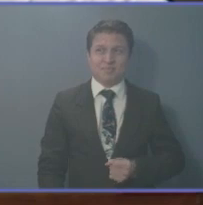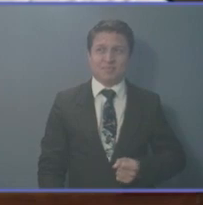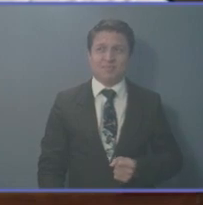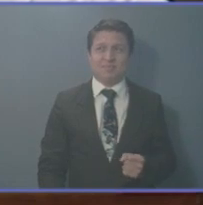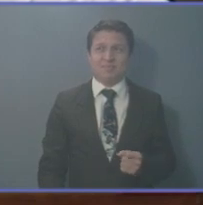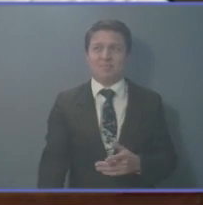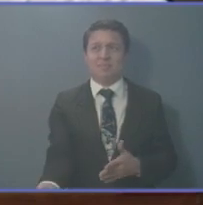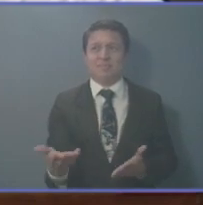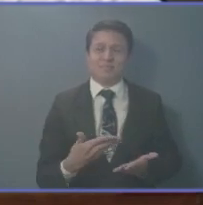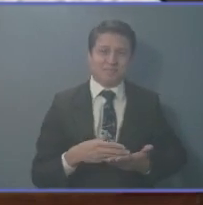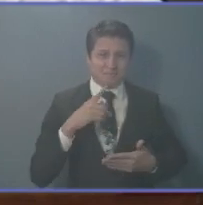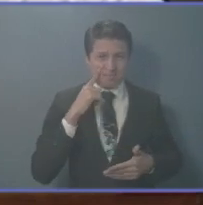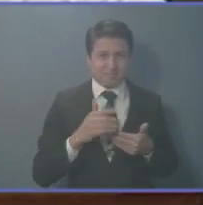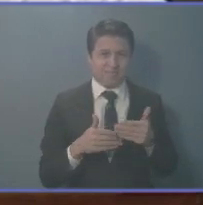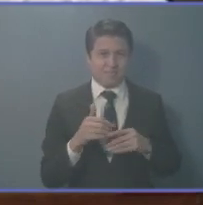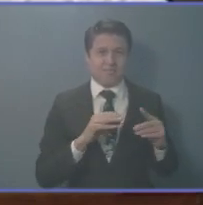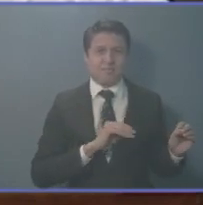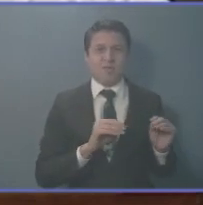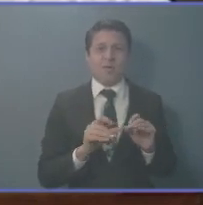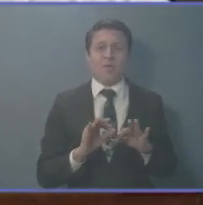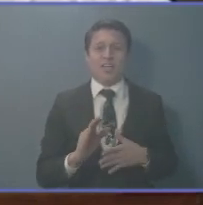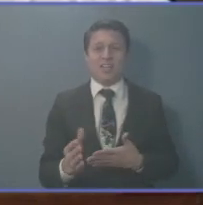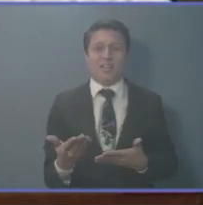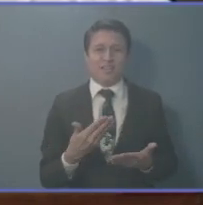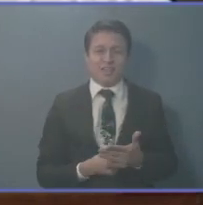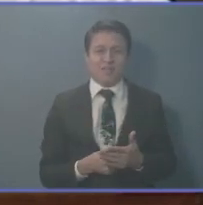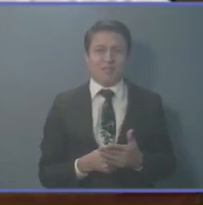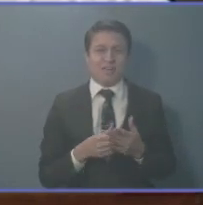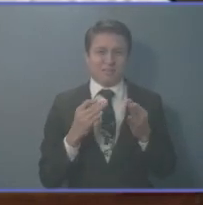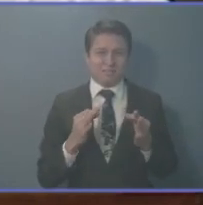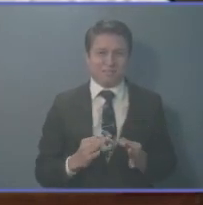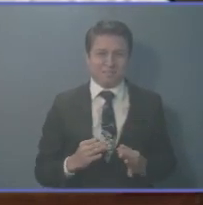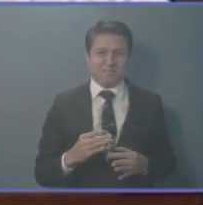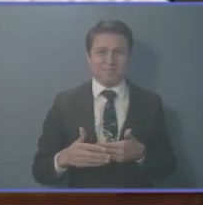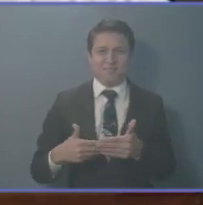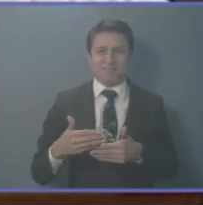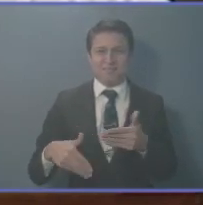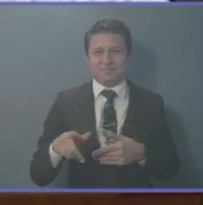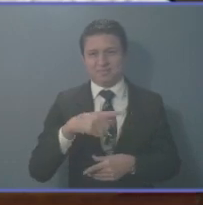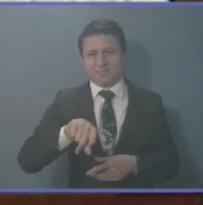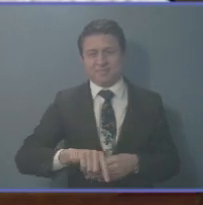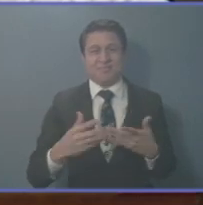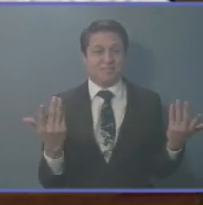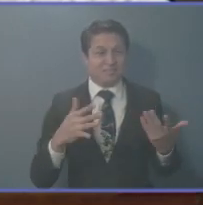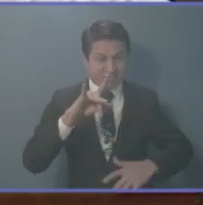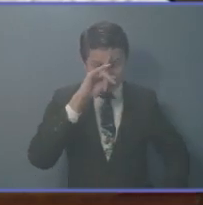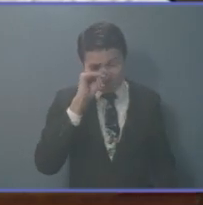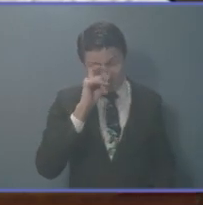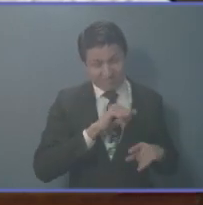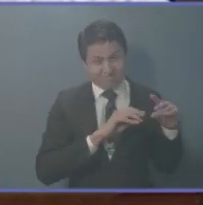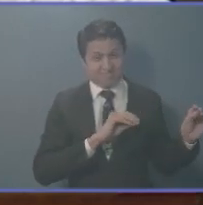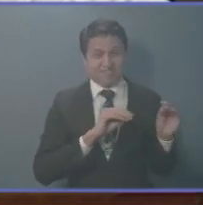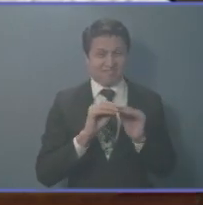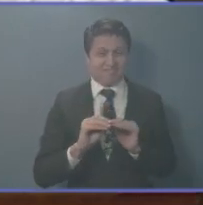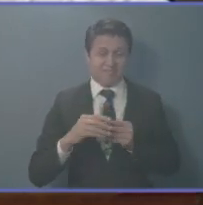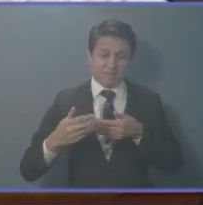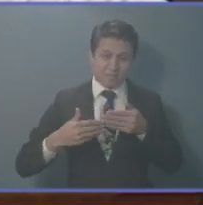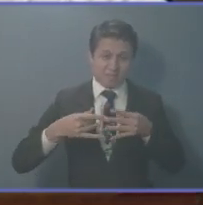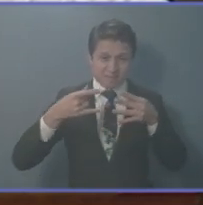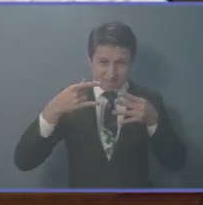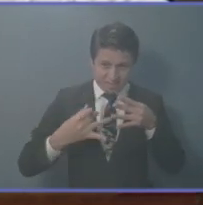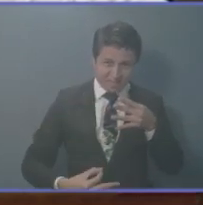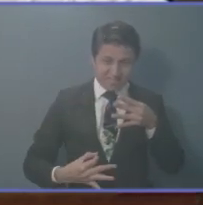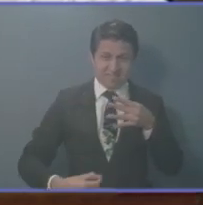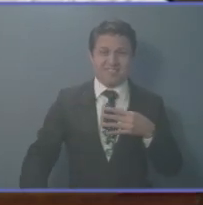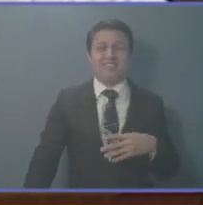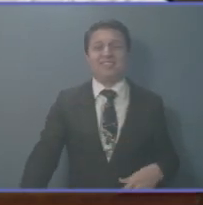Autoridad competente, artículo 2. Corresponde al Ministerio de Salud, en adelante MinSal, coordinar las acciones para el cumplimiento de las disposiciones de la presente ley,